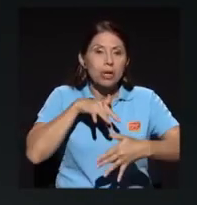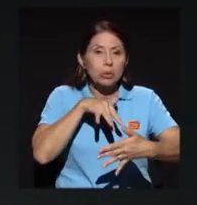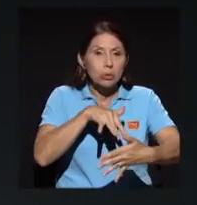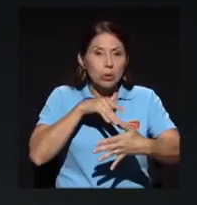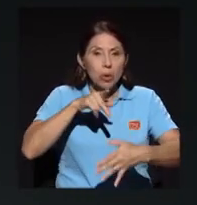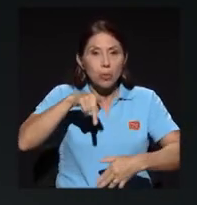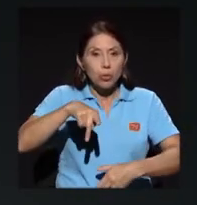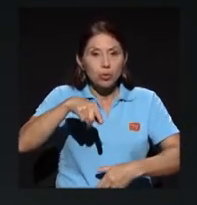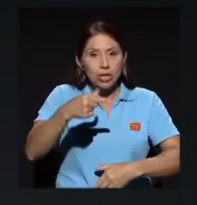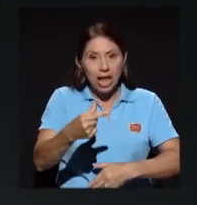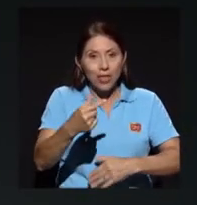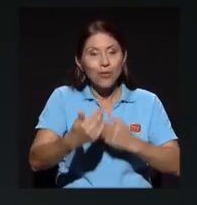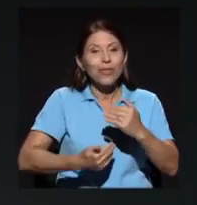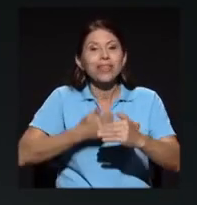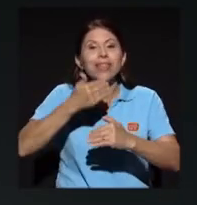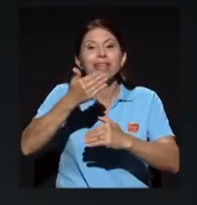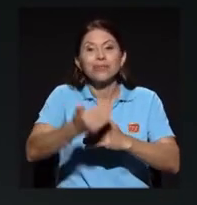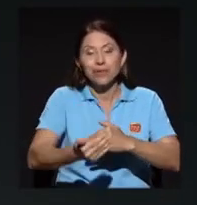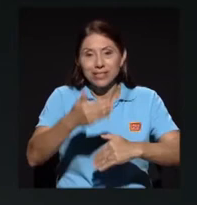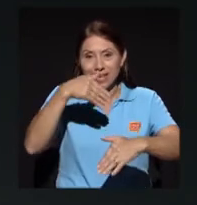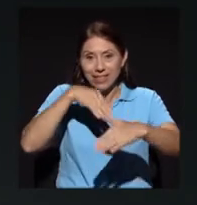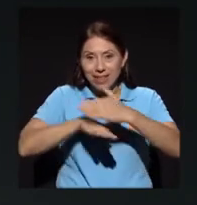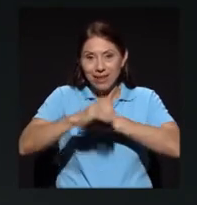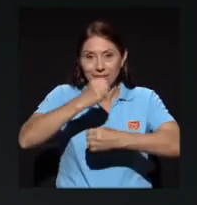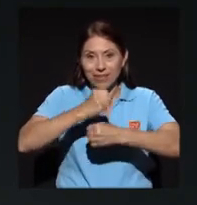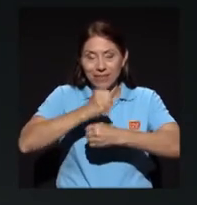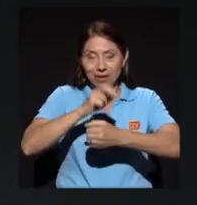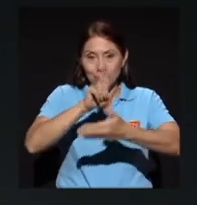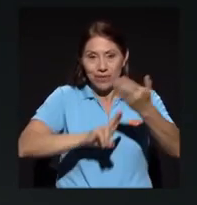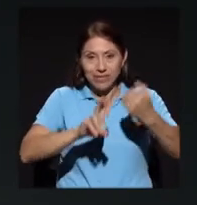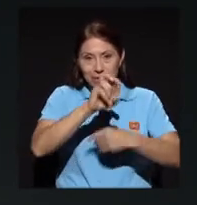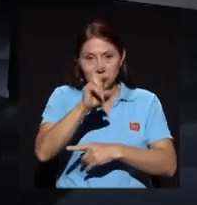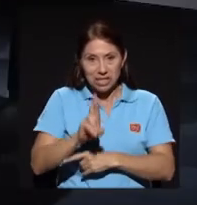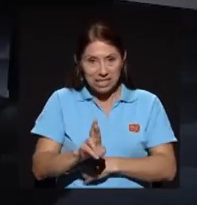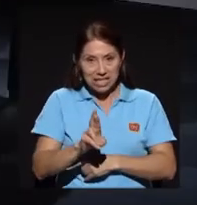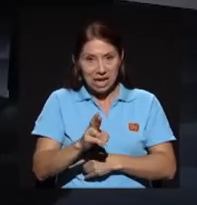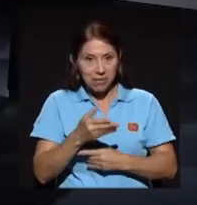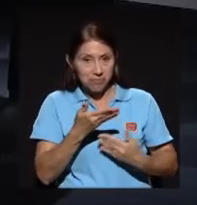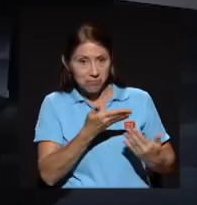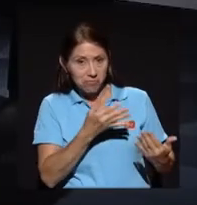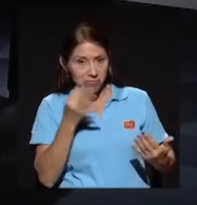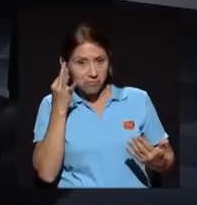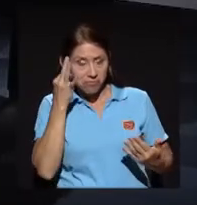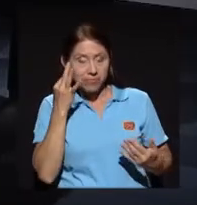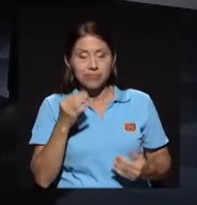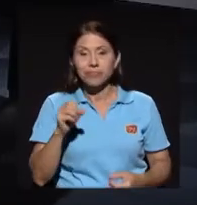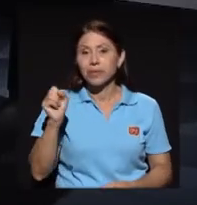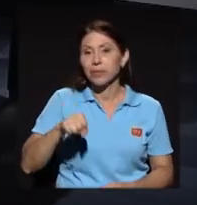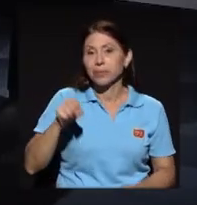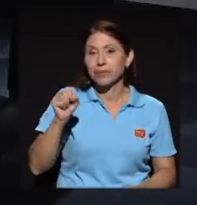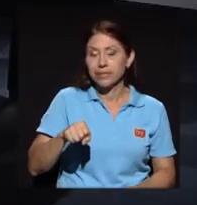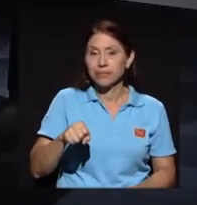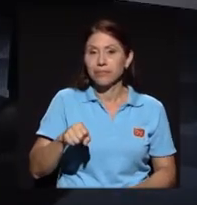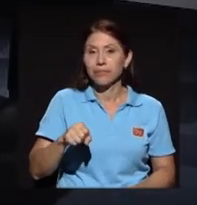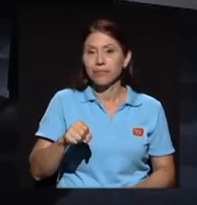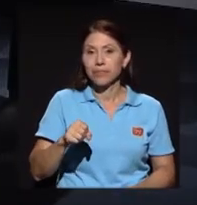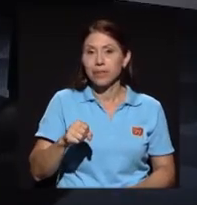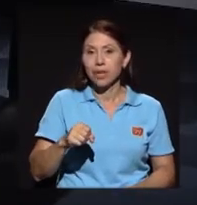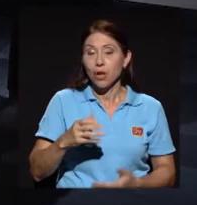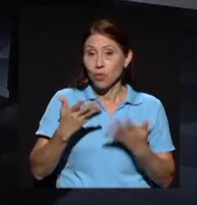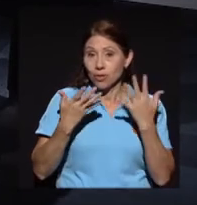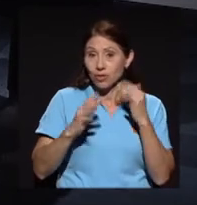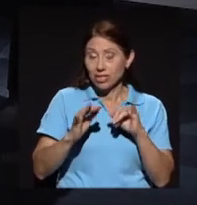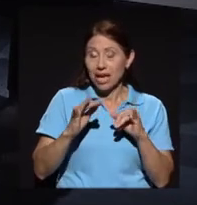Costa Rica. Y de nuevo, si le parece, doña Nancy, usted quiere empezar. Sí, después de la